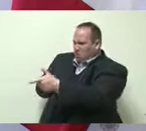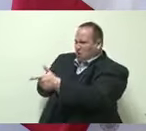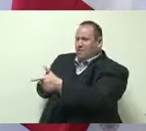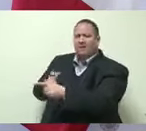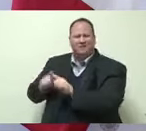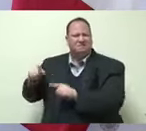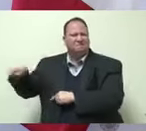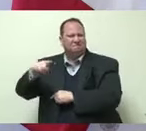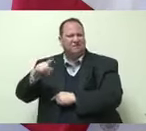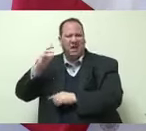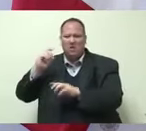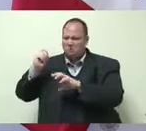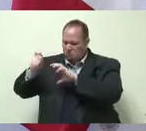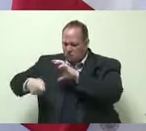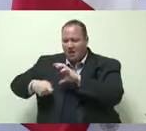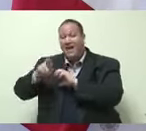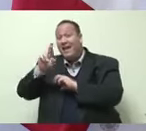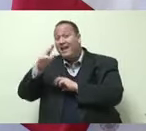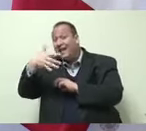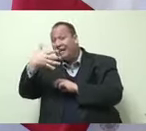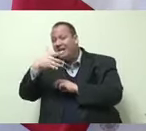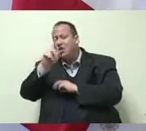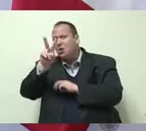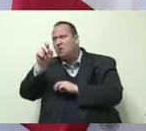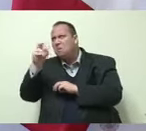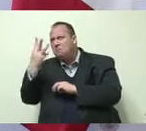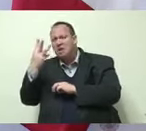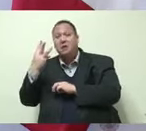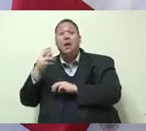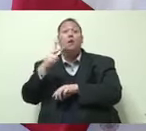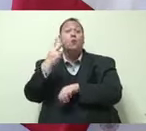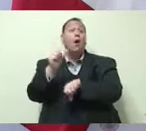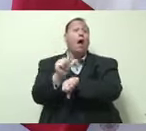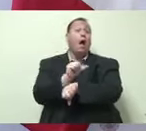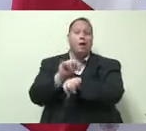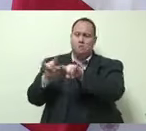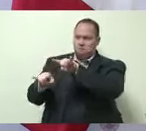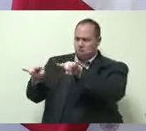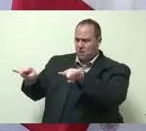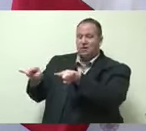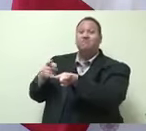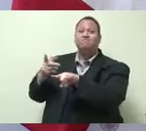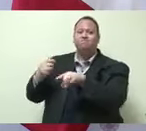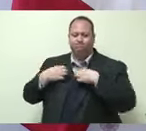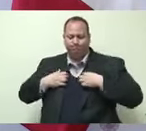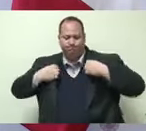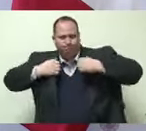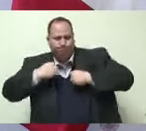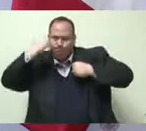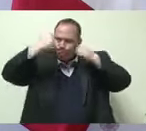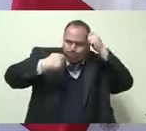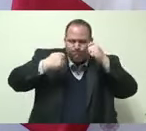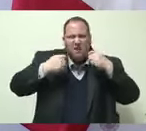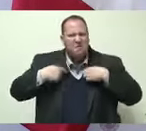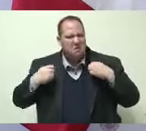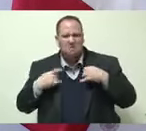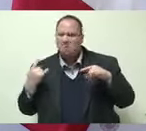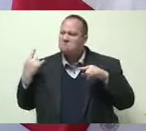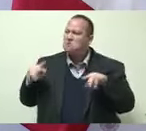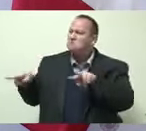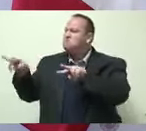largas R15, calibres 223, dos vehículos, diverso equipo parafernalia